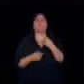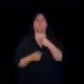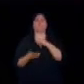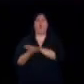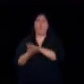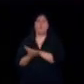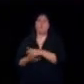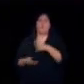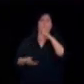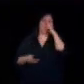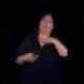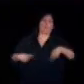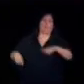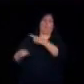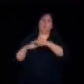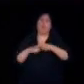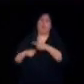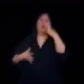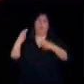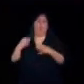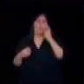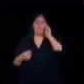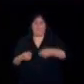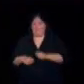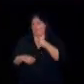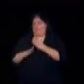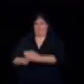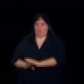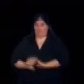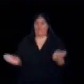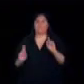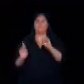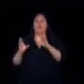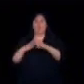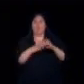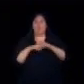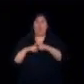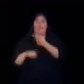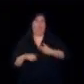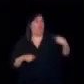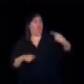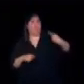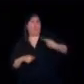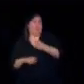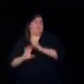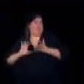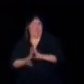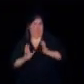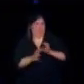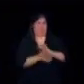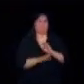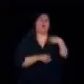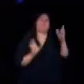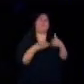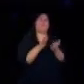habló de la Patagonia, del NOA, del NEA, de Santa Fe, de Córdoba, de la región centro, parecía que eran palabras prohibidas y que solamente en ese